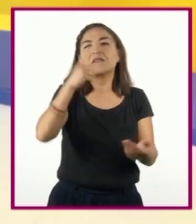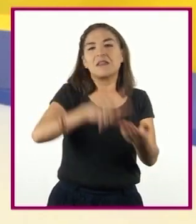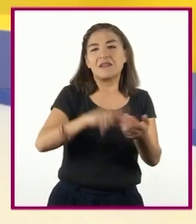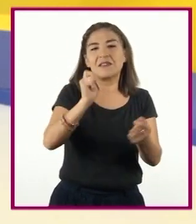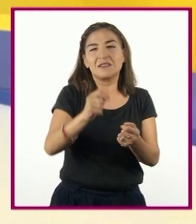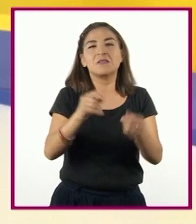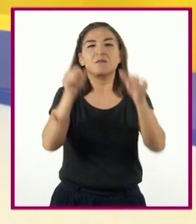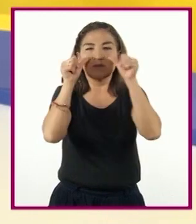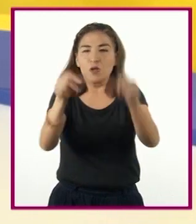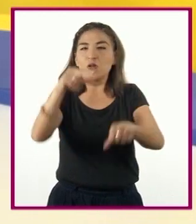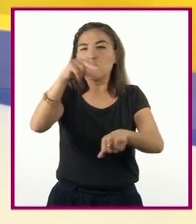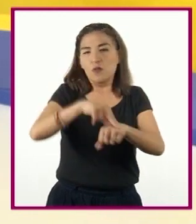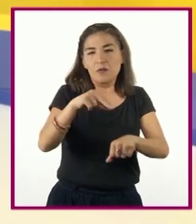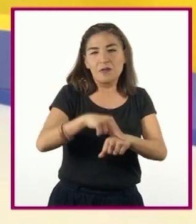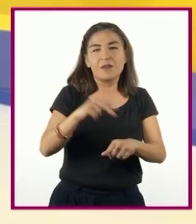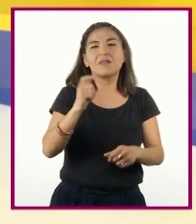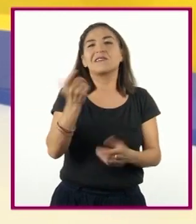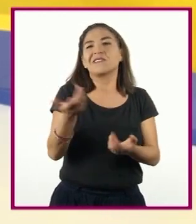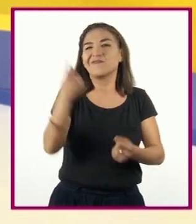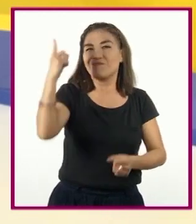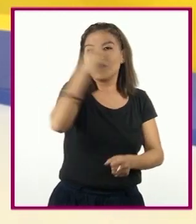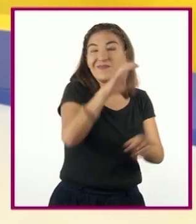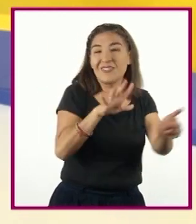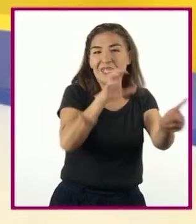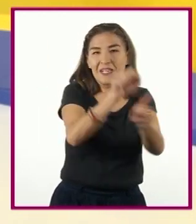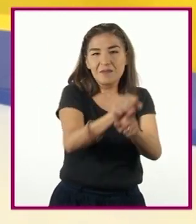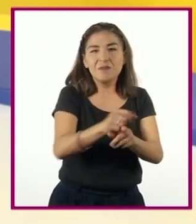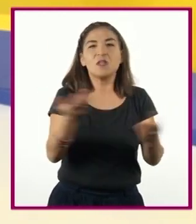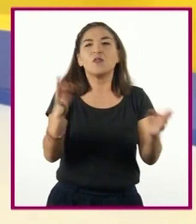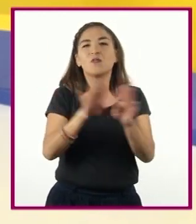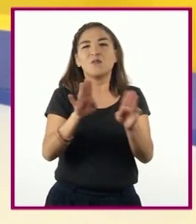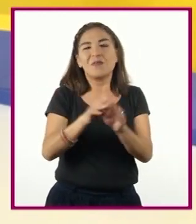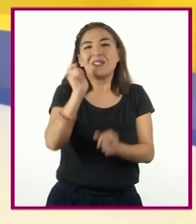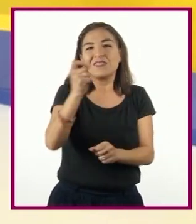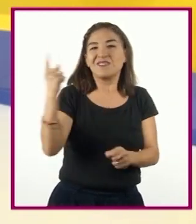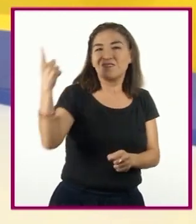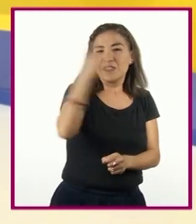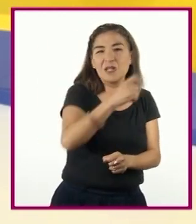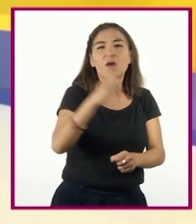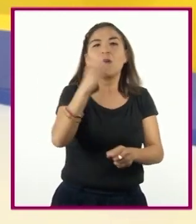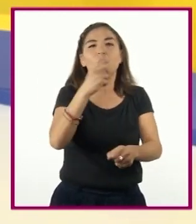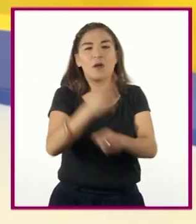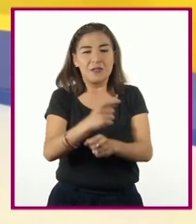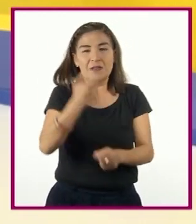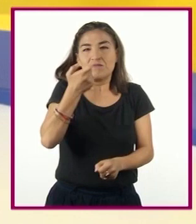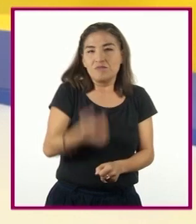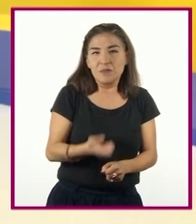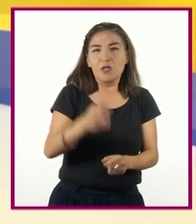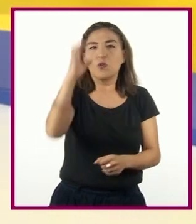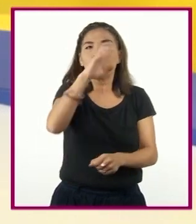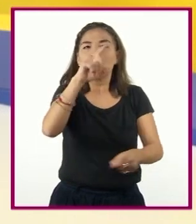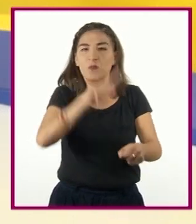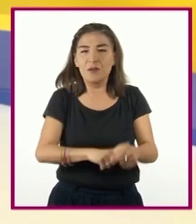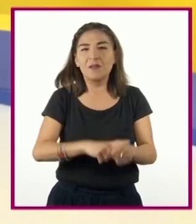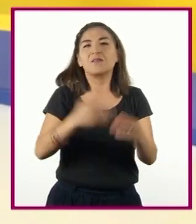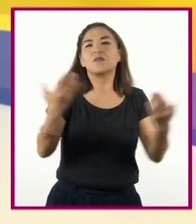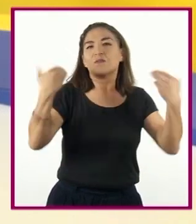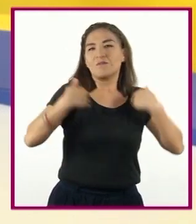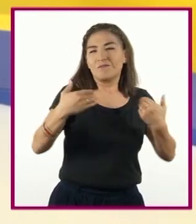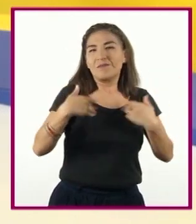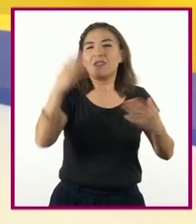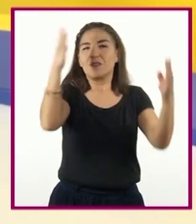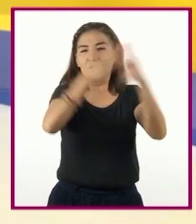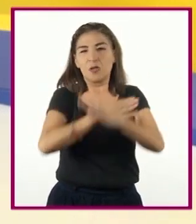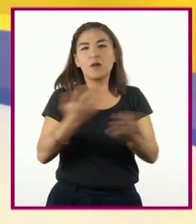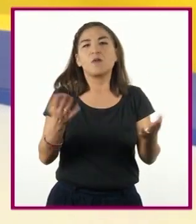servicios fundamentales inasequibles, carencias de oportunidades sociales, económicas y culturales,